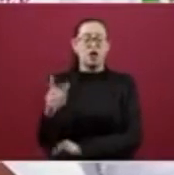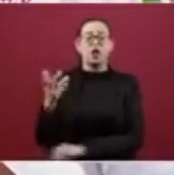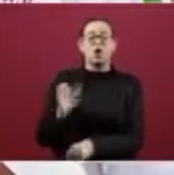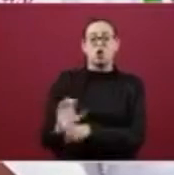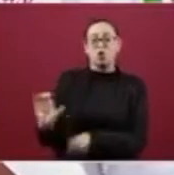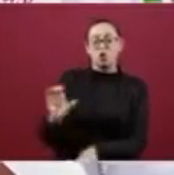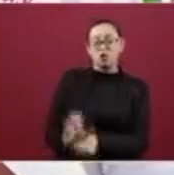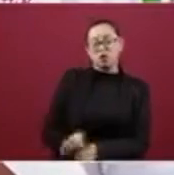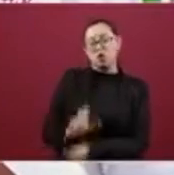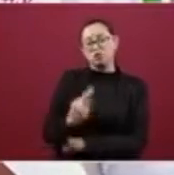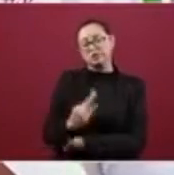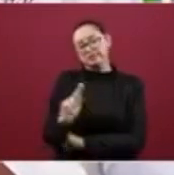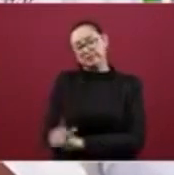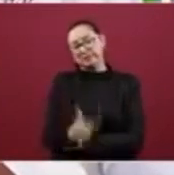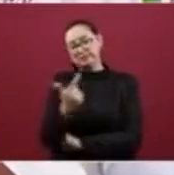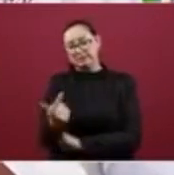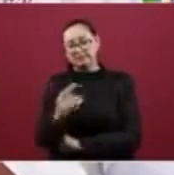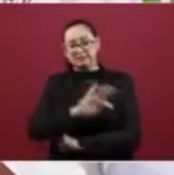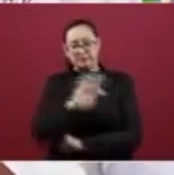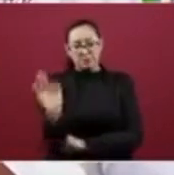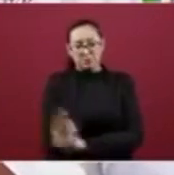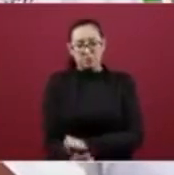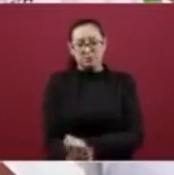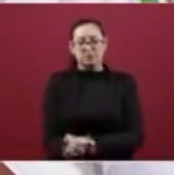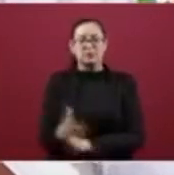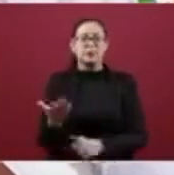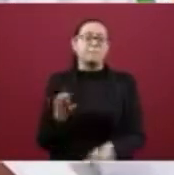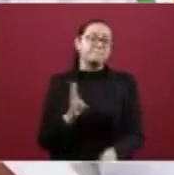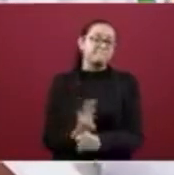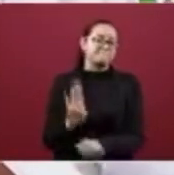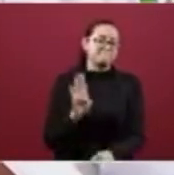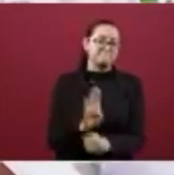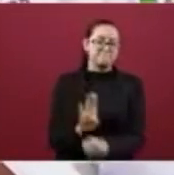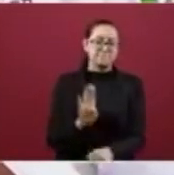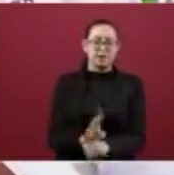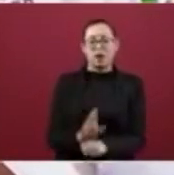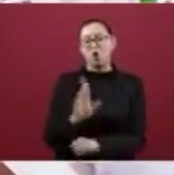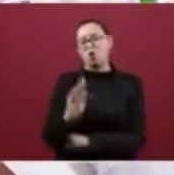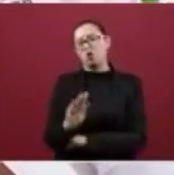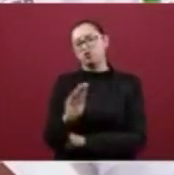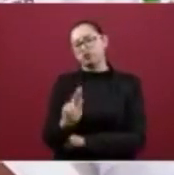al 87%, Brasil al